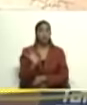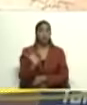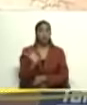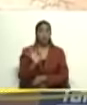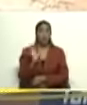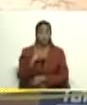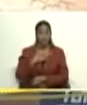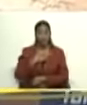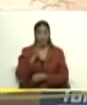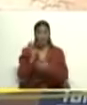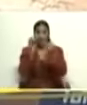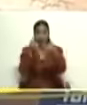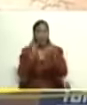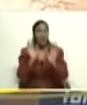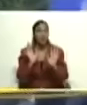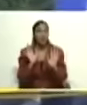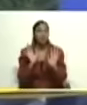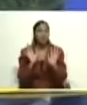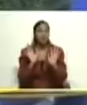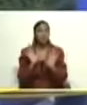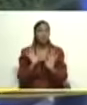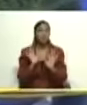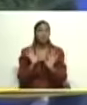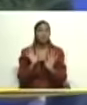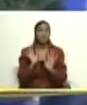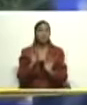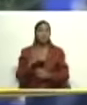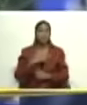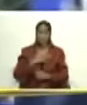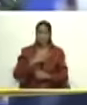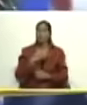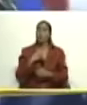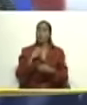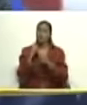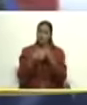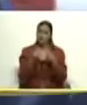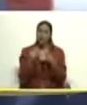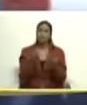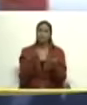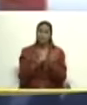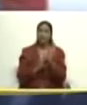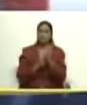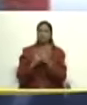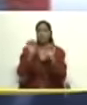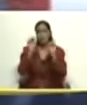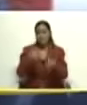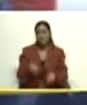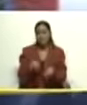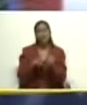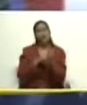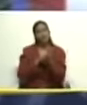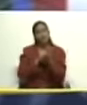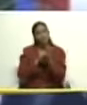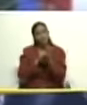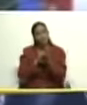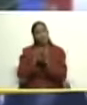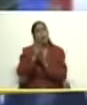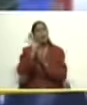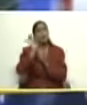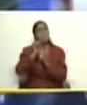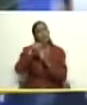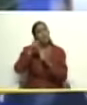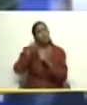pues. Pero nosotros vamos a hacer todo lo posible porque eso se dé y llegar a ello. Y a pesar de